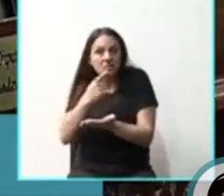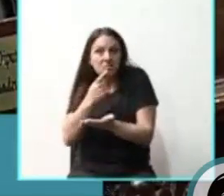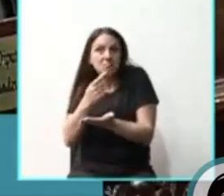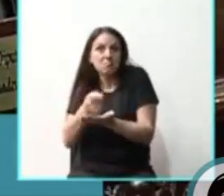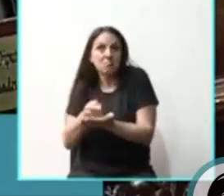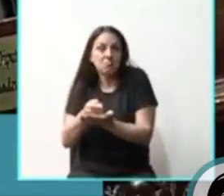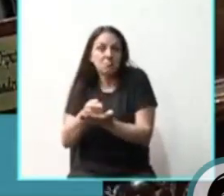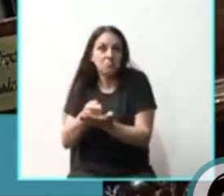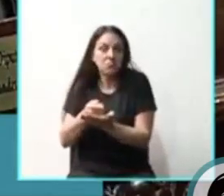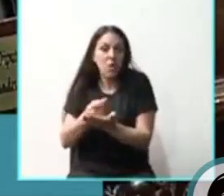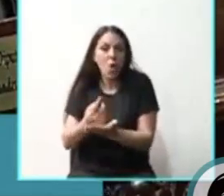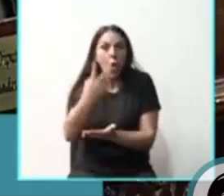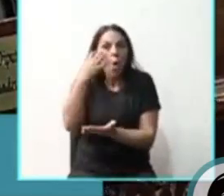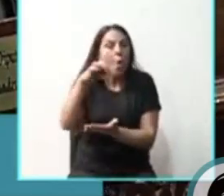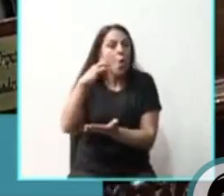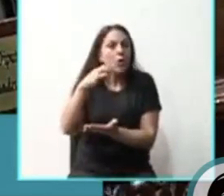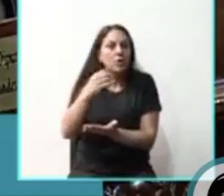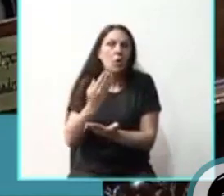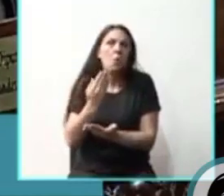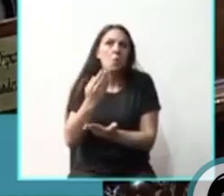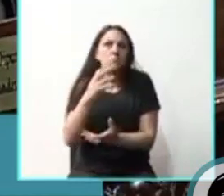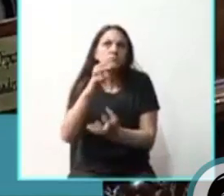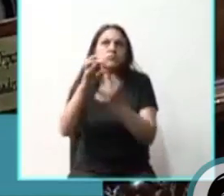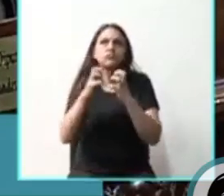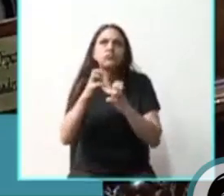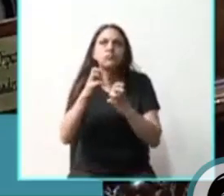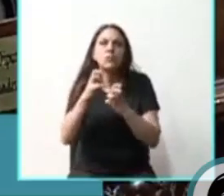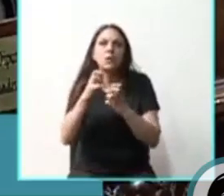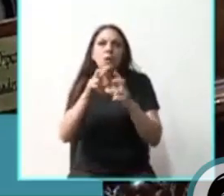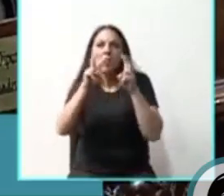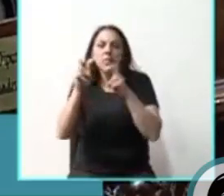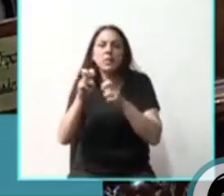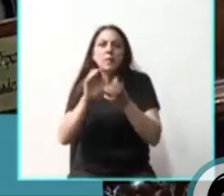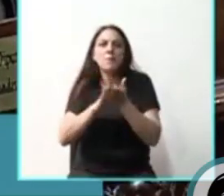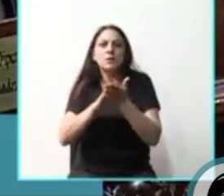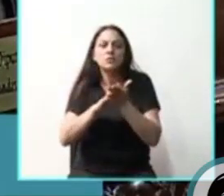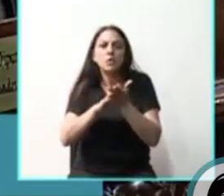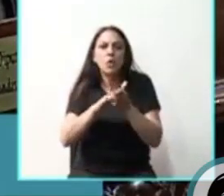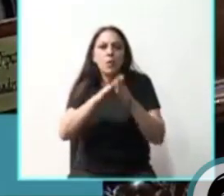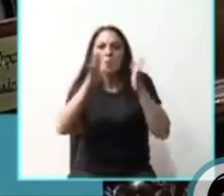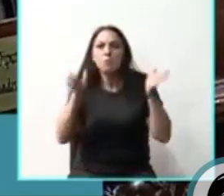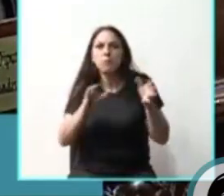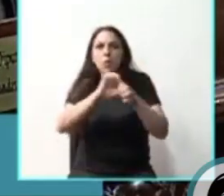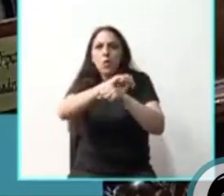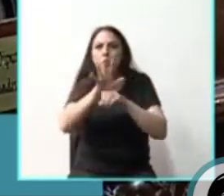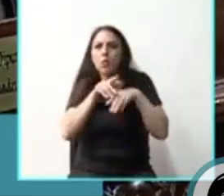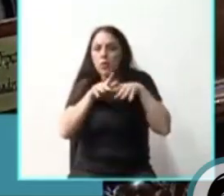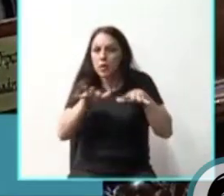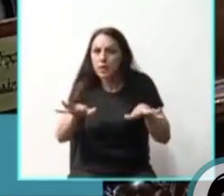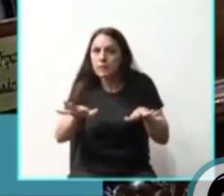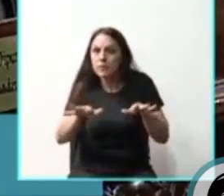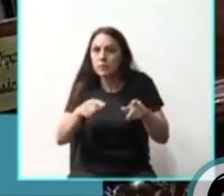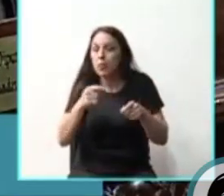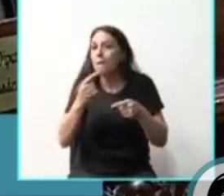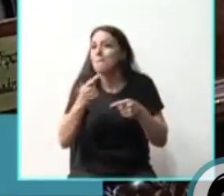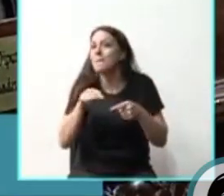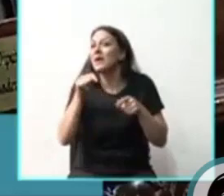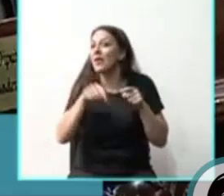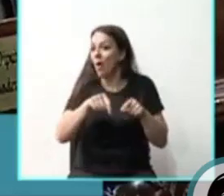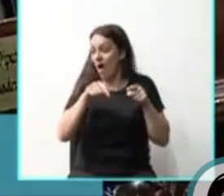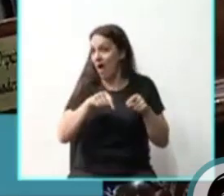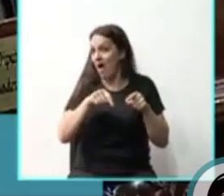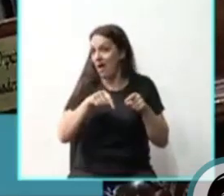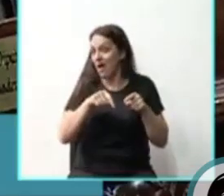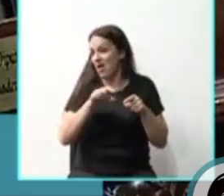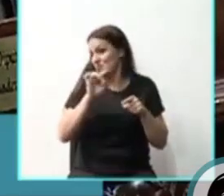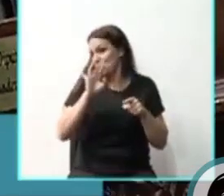que lo único que se puede discutir son cuestiones relacionadas con la pandemia pero que aquí es